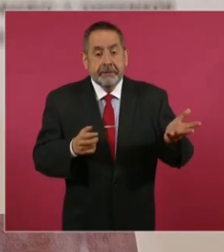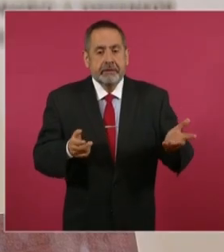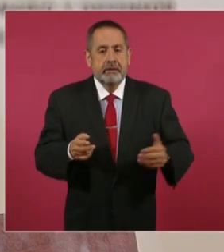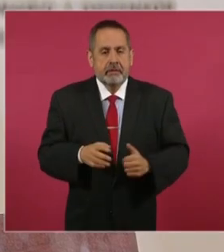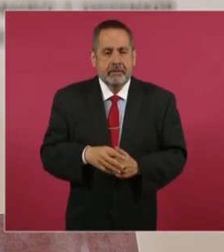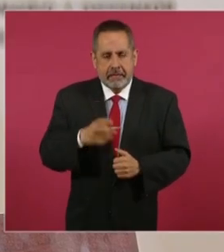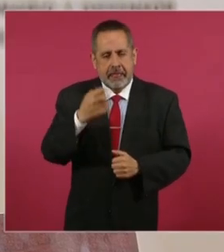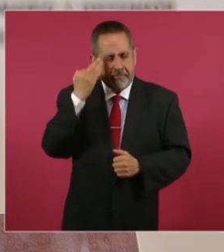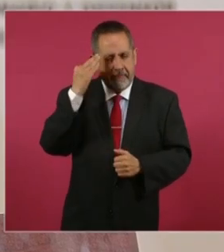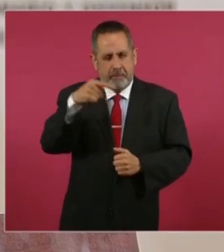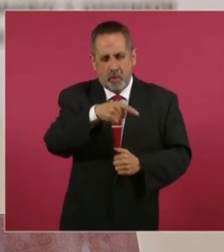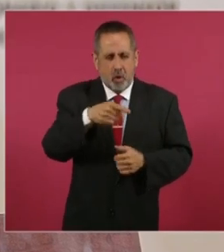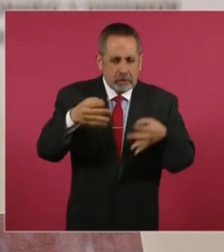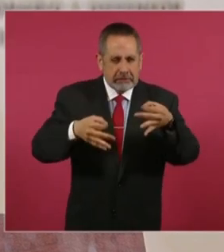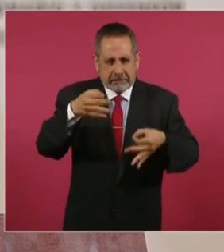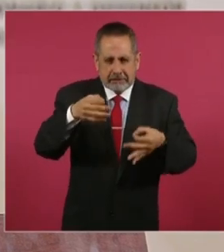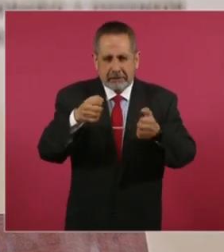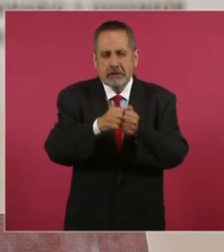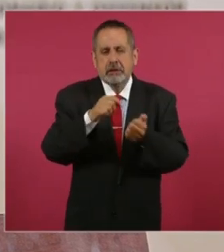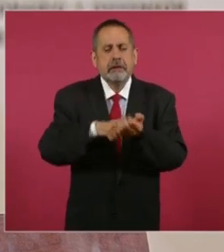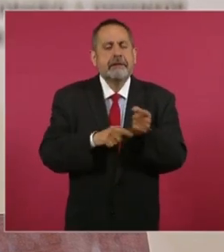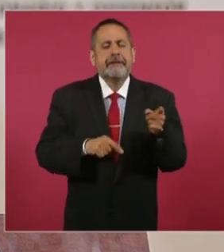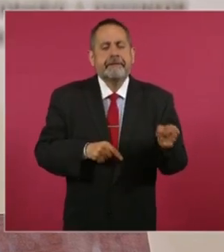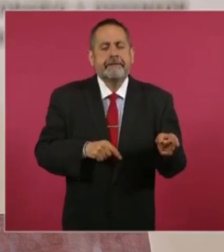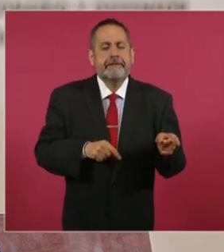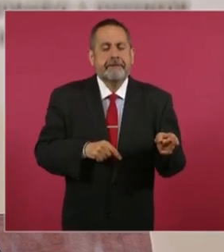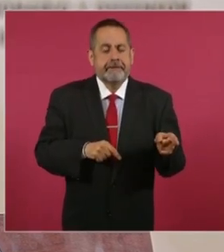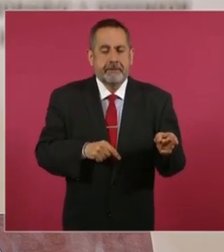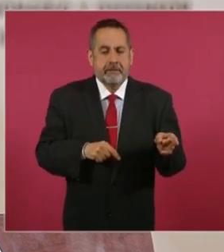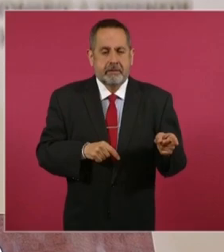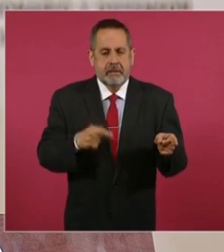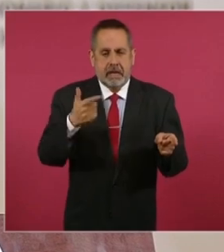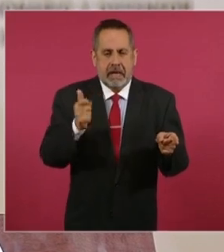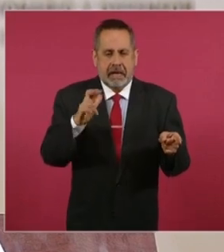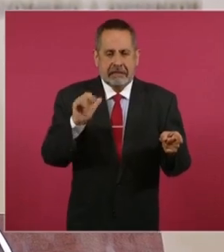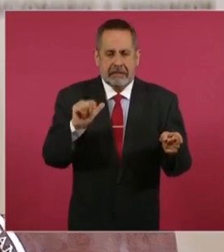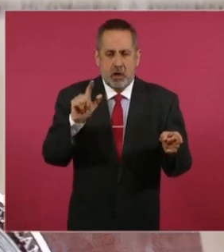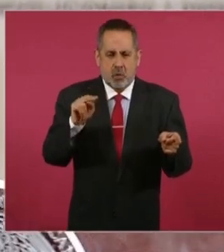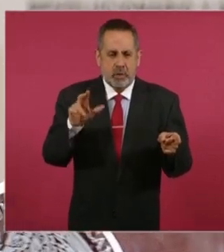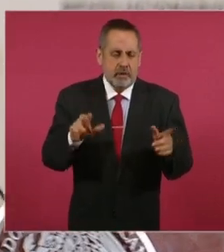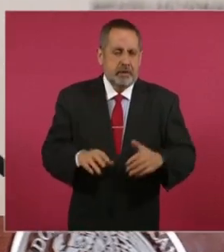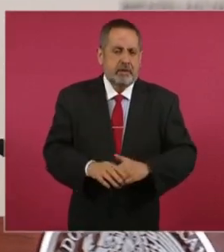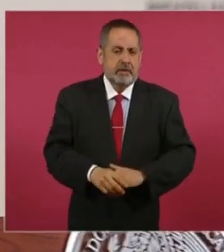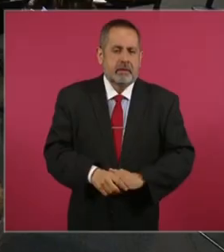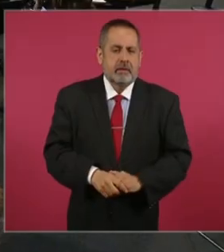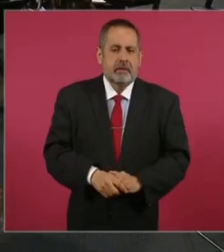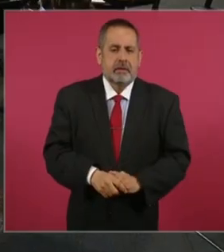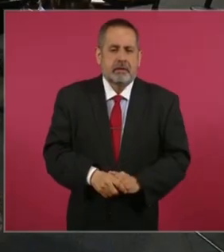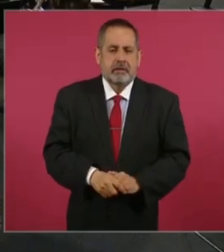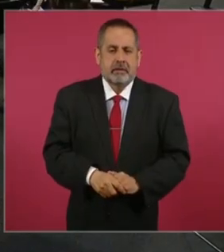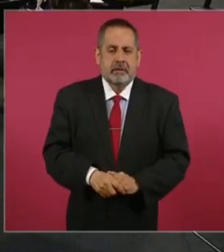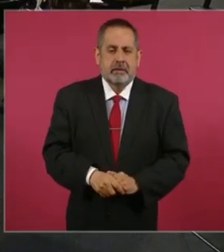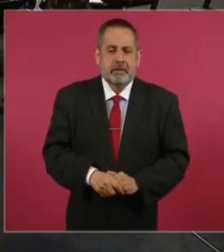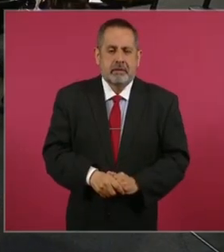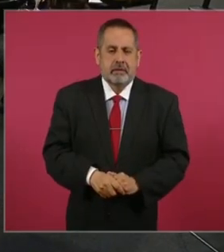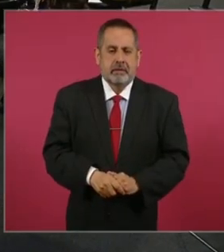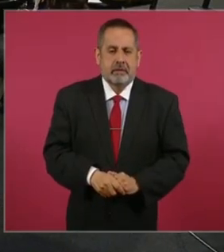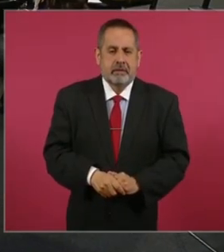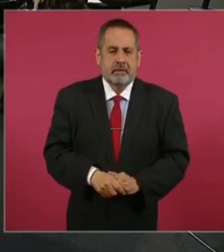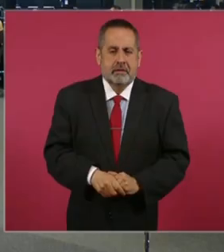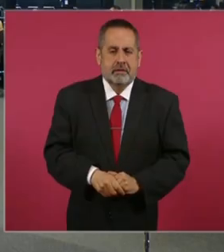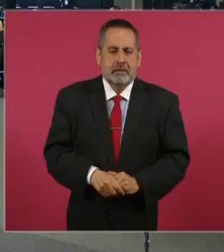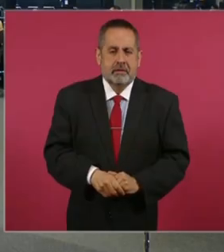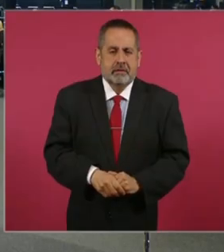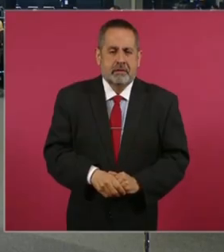en el juicio de García Luna Presidente ¿no le hizo un montaje